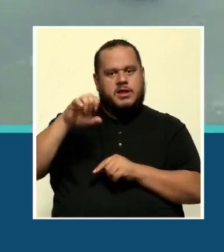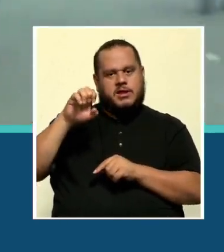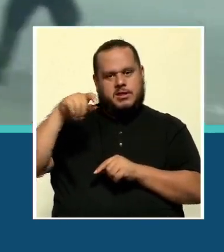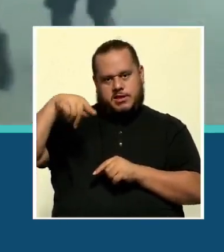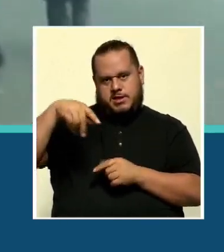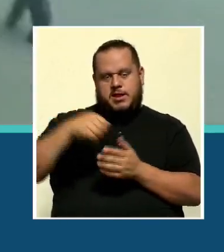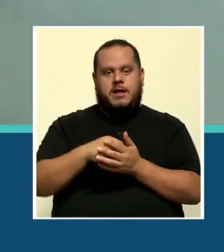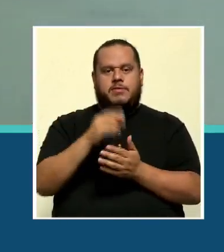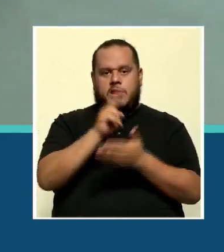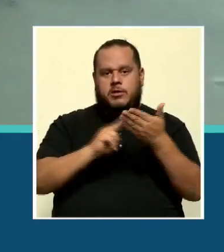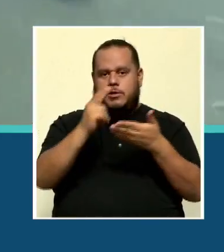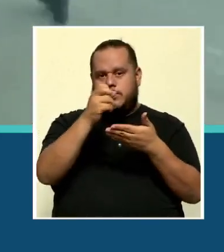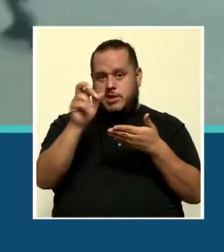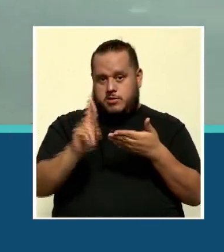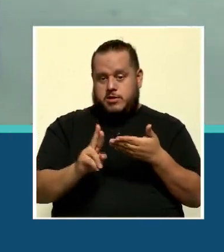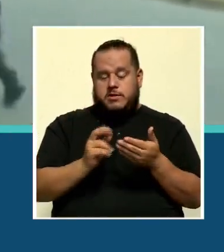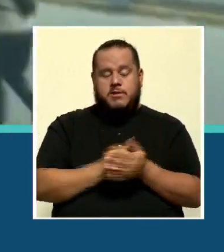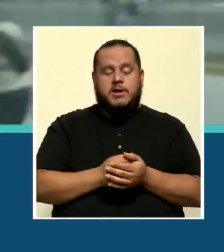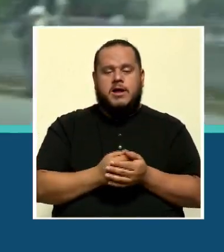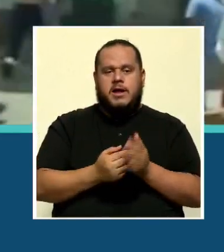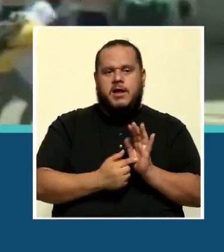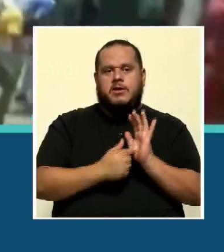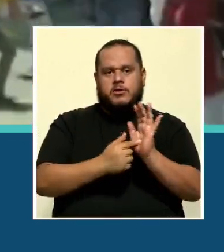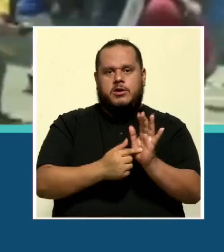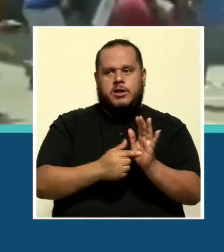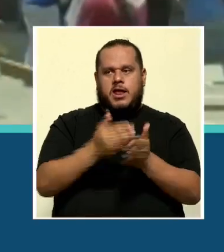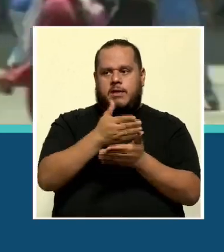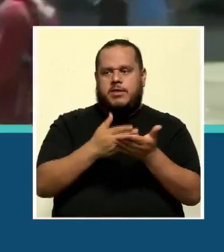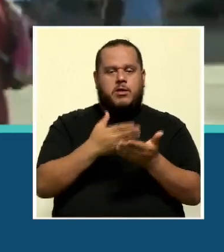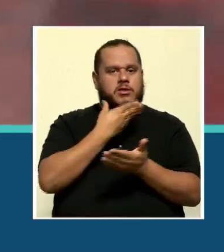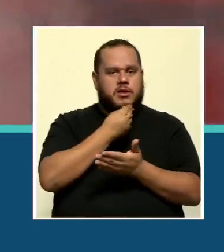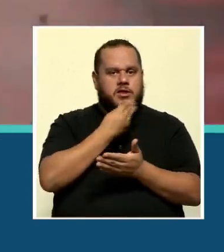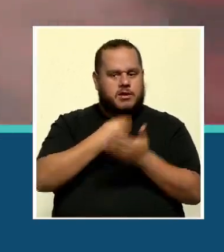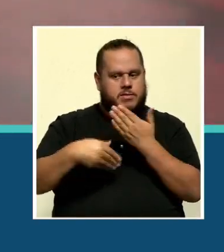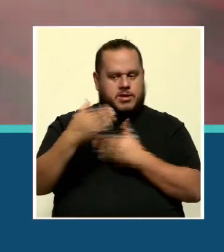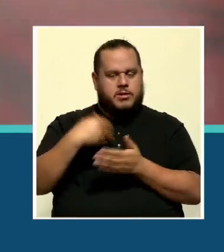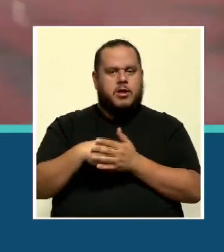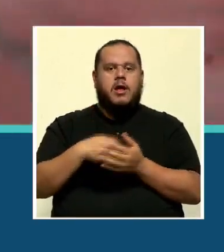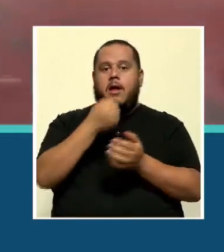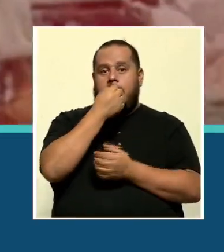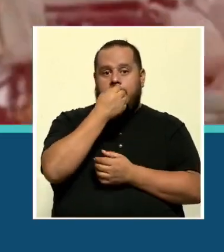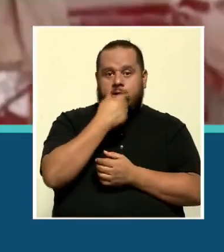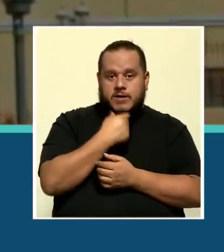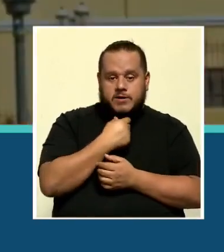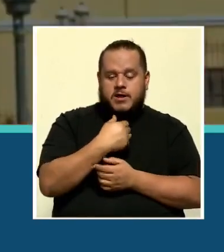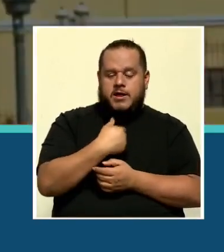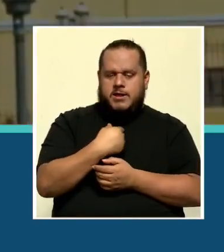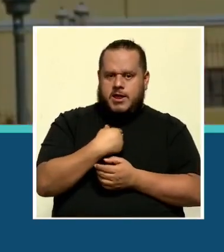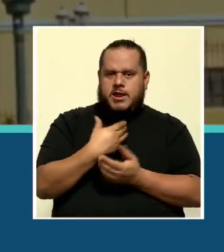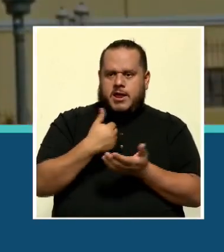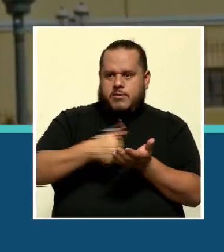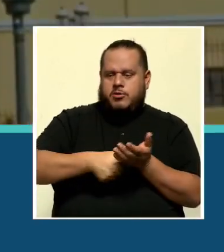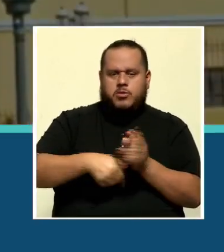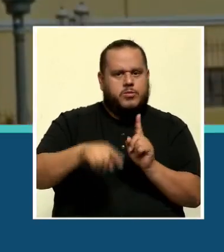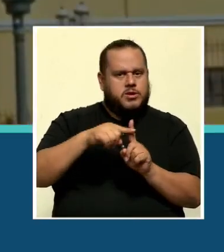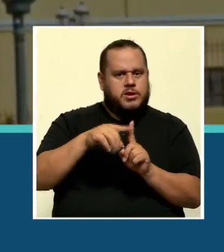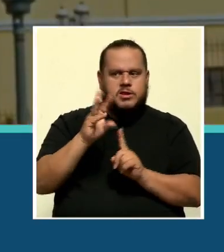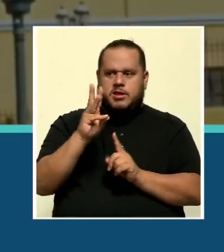Políticos de la Universidad de Costa Rica, dada a conocer a mediados de diciembre anterior, Fabricio Alvarado tenía intención de voto positiva